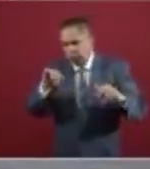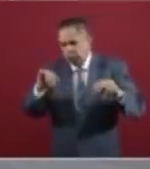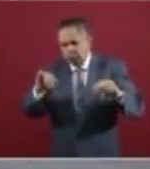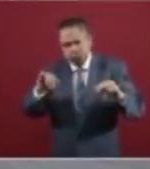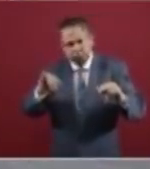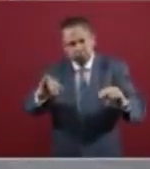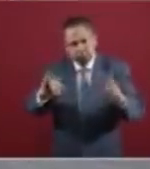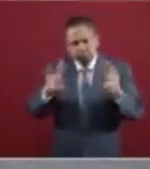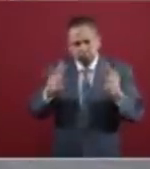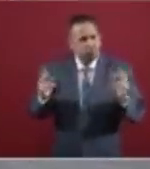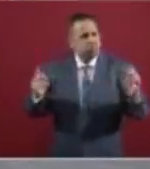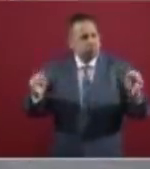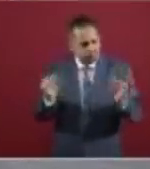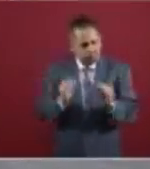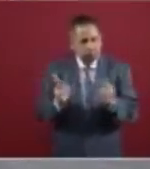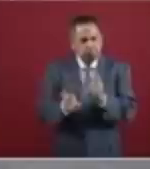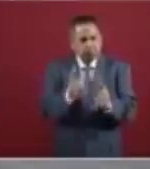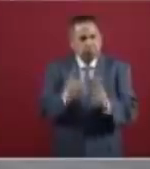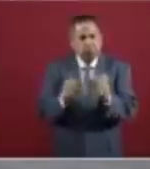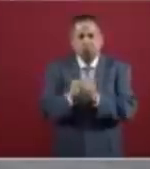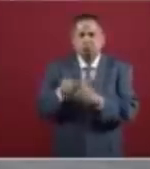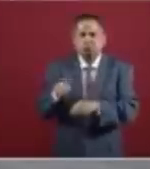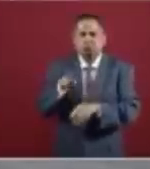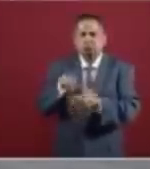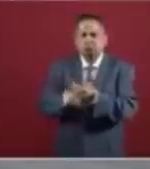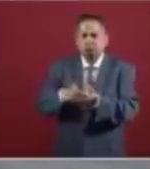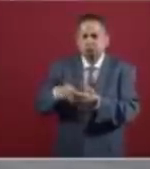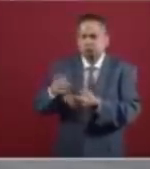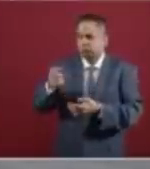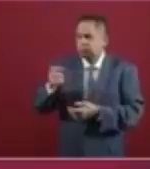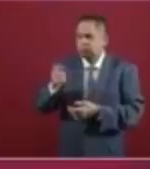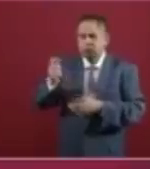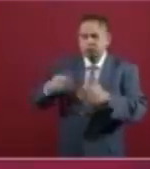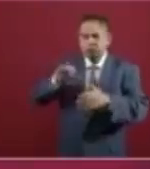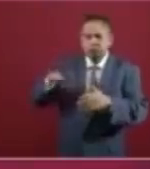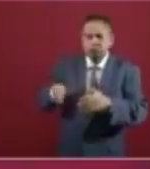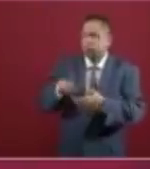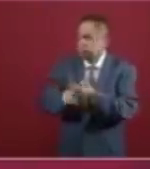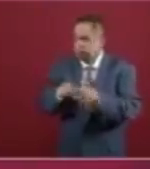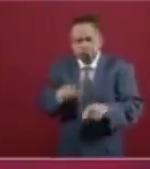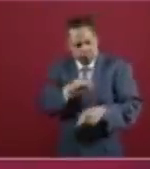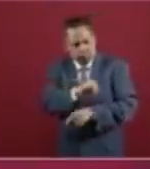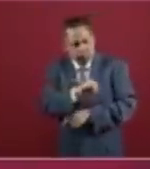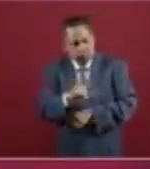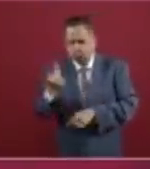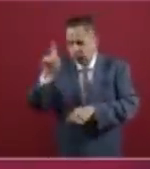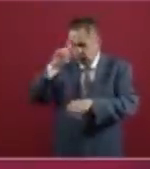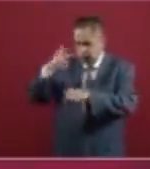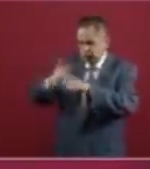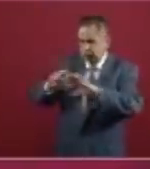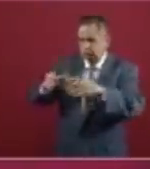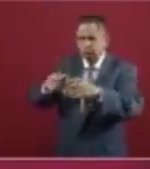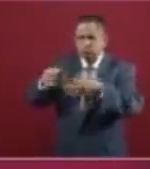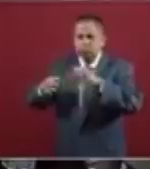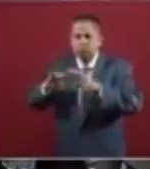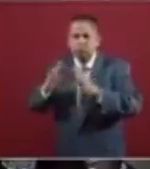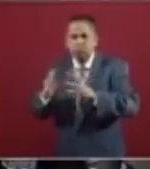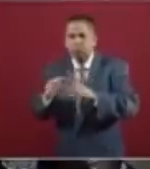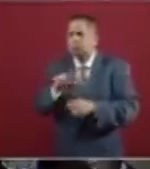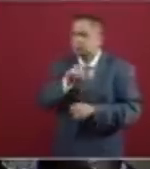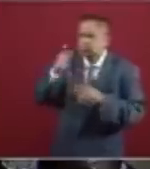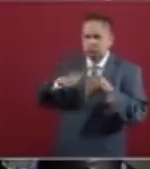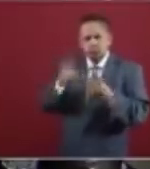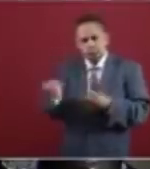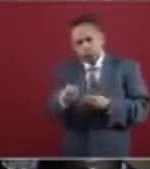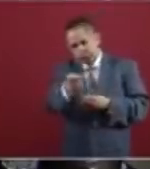punto de vista en lo jurídico. Que es la Consejería Jurídica, ¿no? Sí, la Consejería Jurídica. Ok, y el otro tema, presidente,